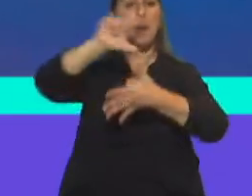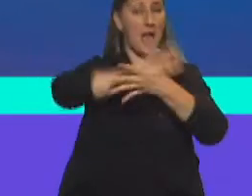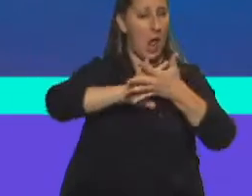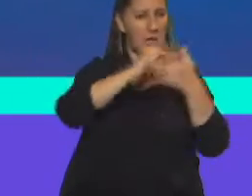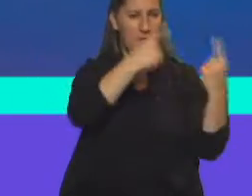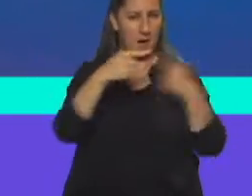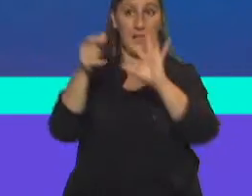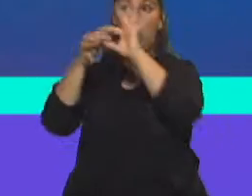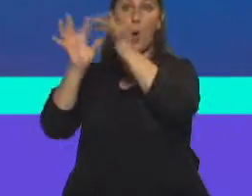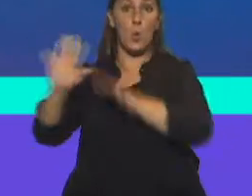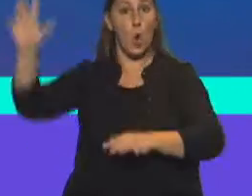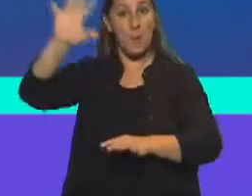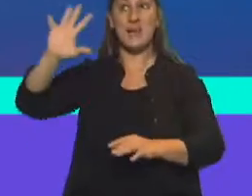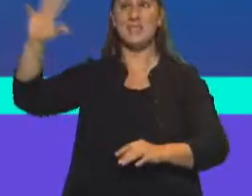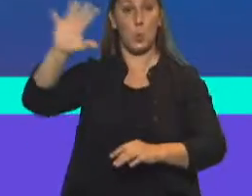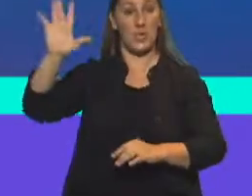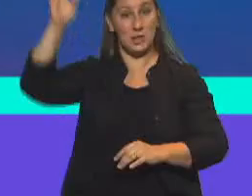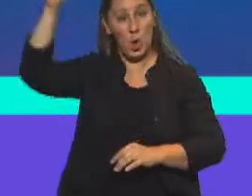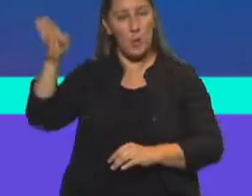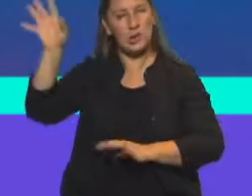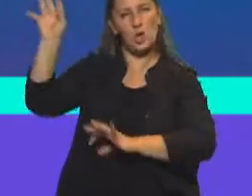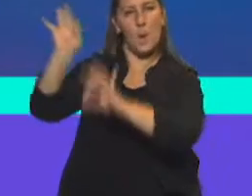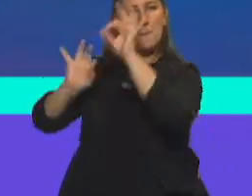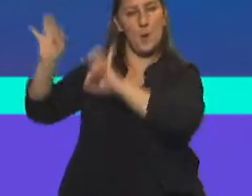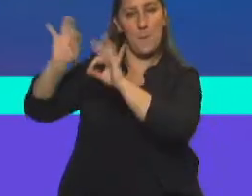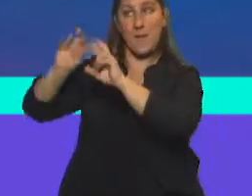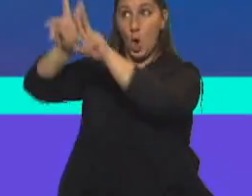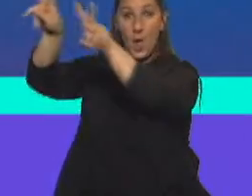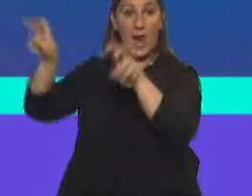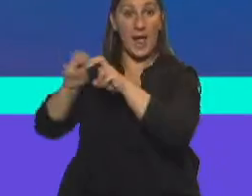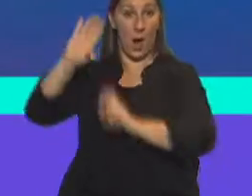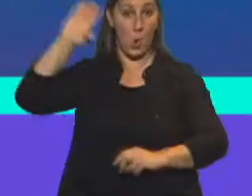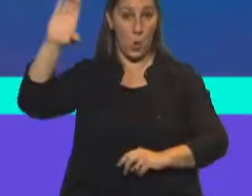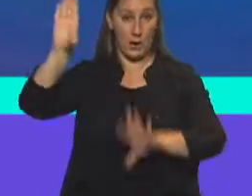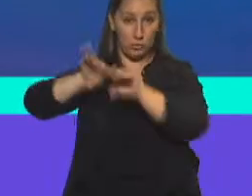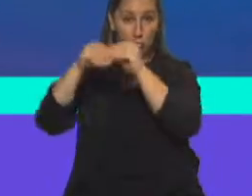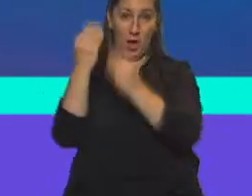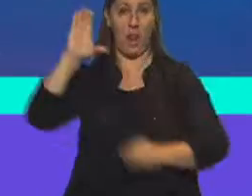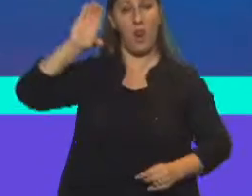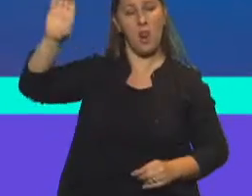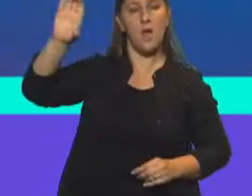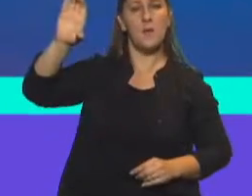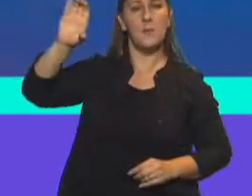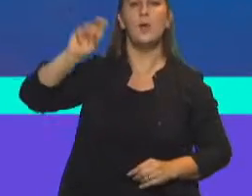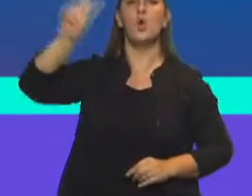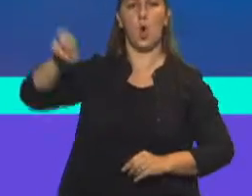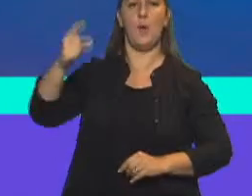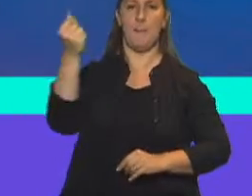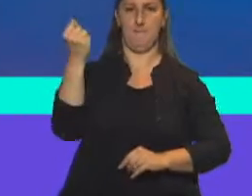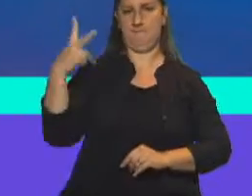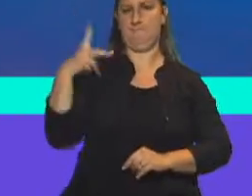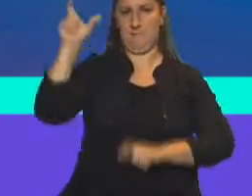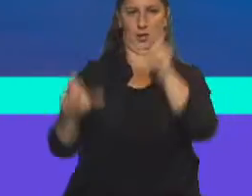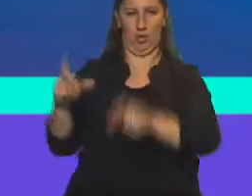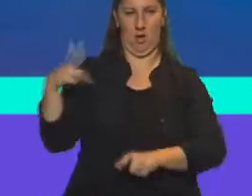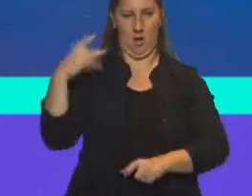en Europa el 55% en promedio de lo que se recauda en total se lo cobra a los que más tienen.